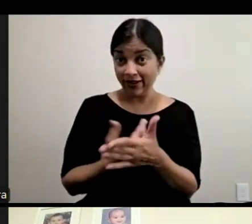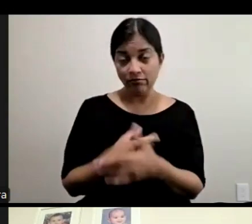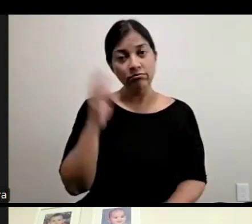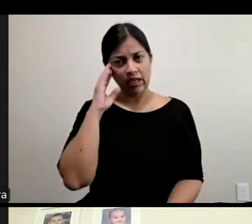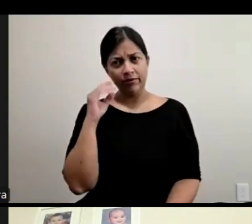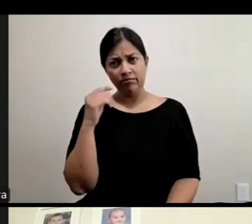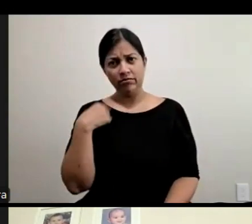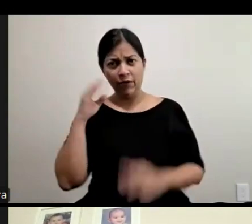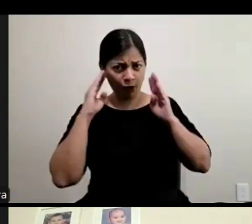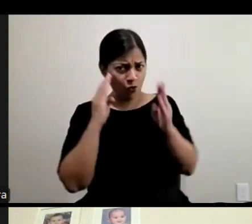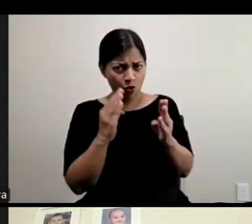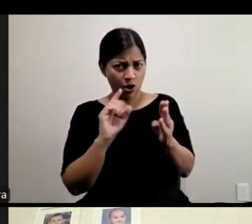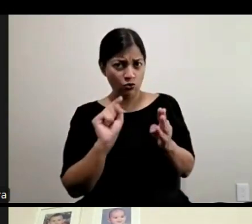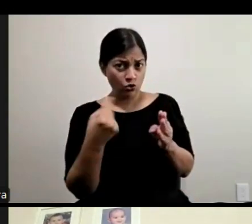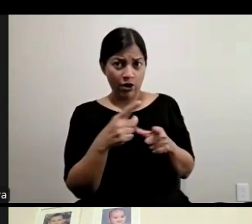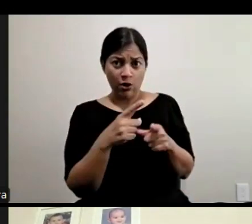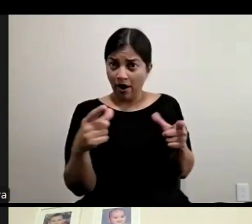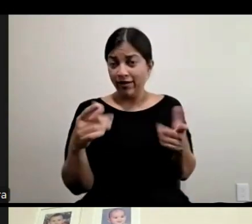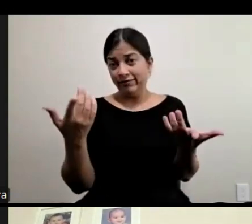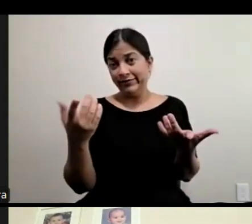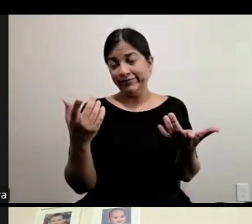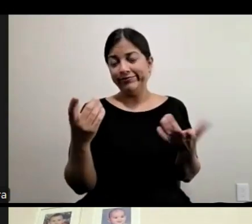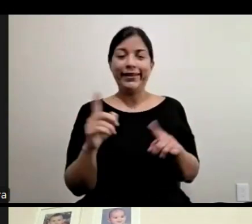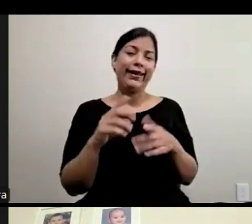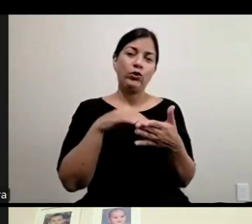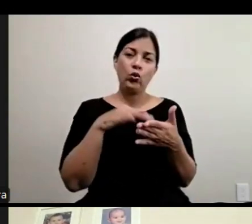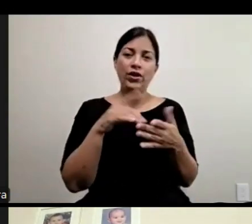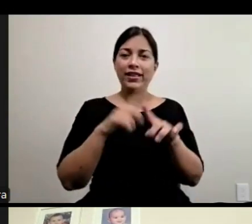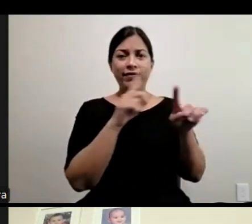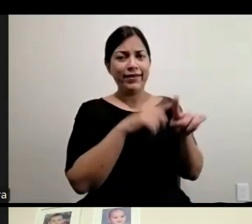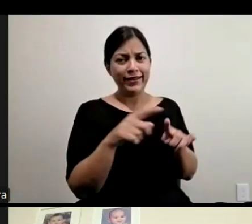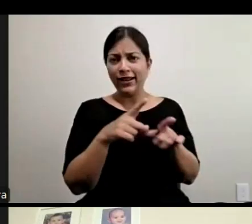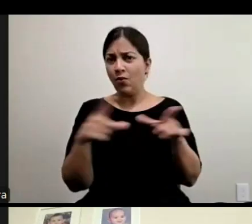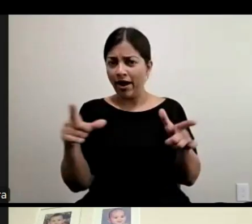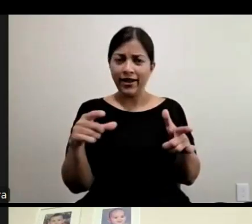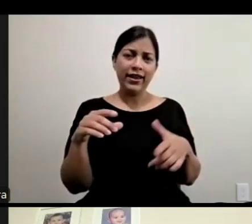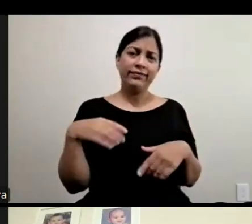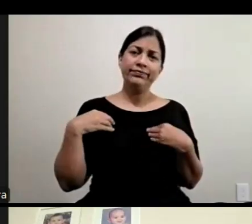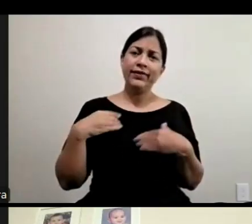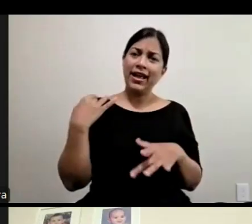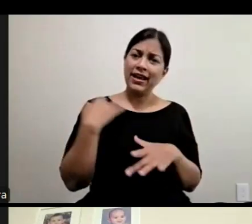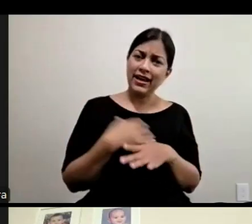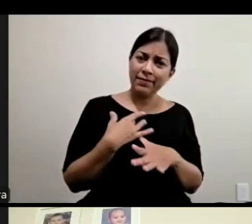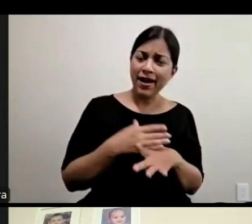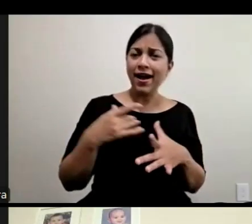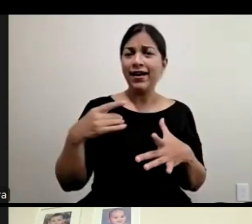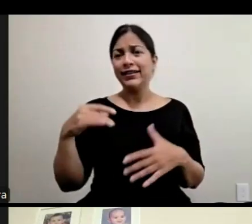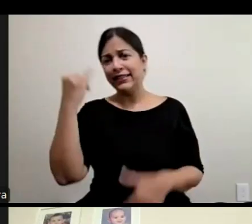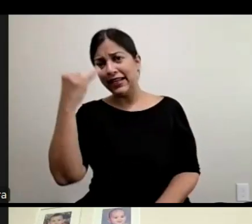lenguaje, sino que uno estudia varios. Estudié alemán, estudié italiano, estudié latín también, y todo